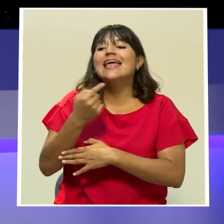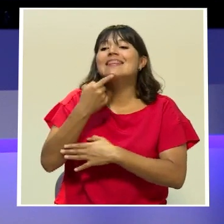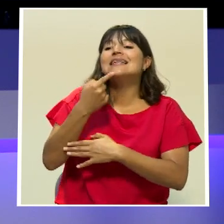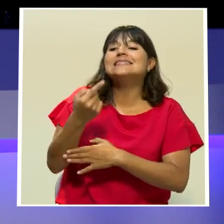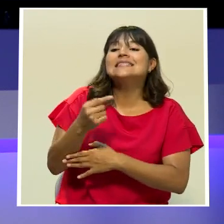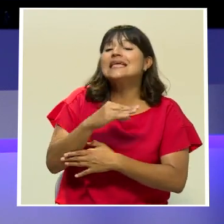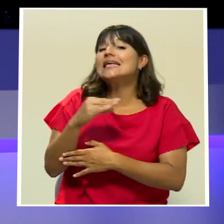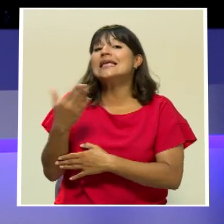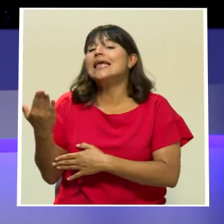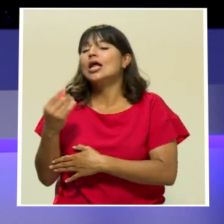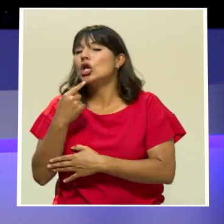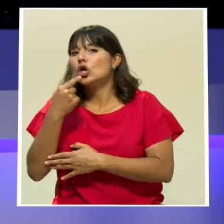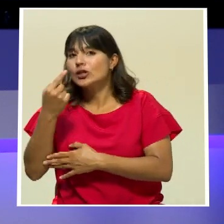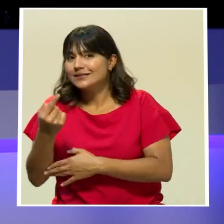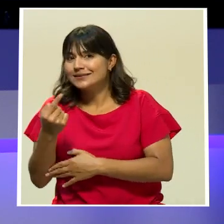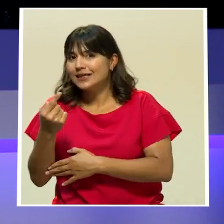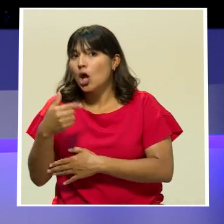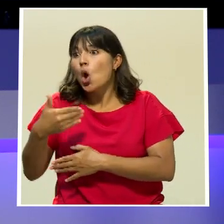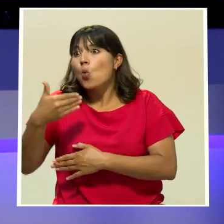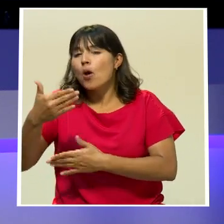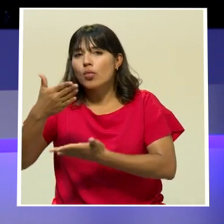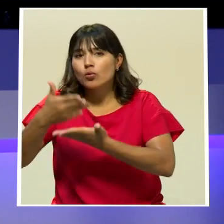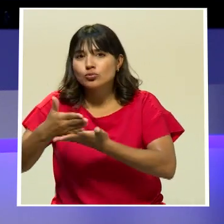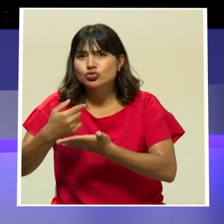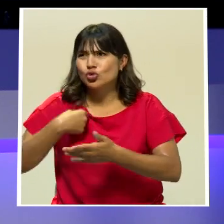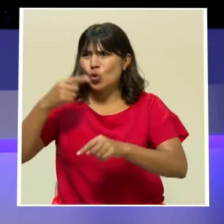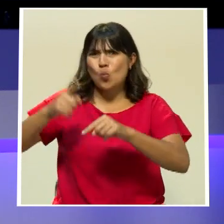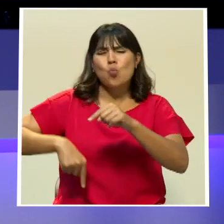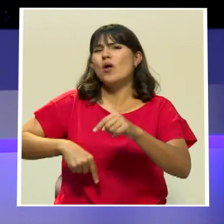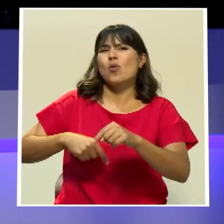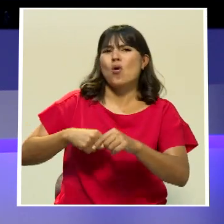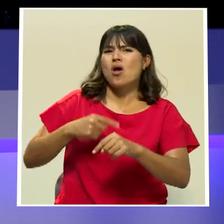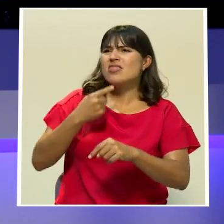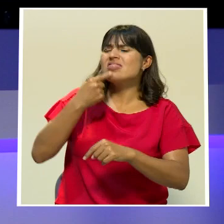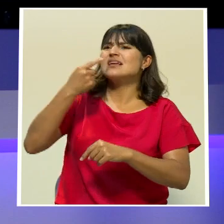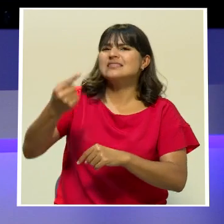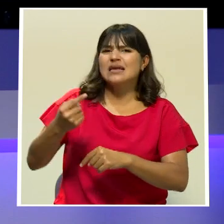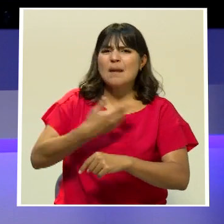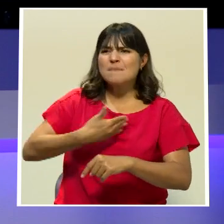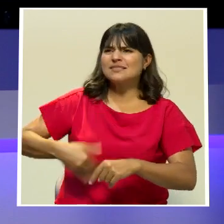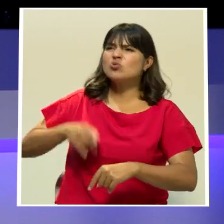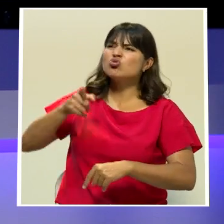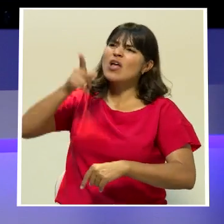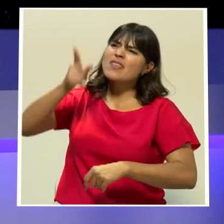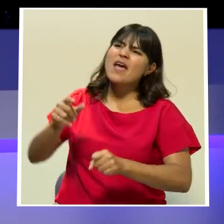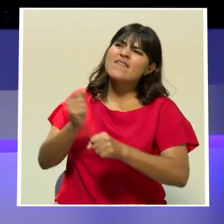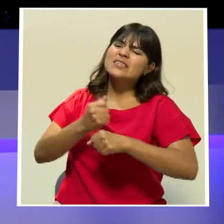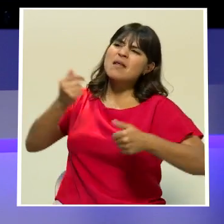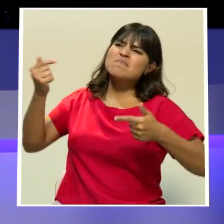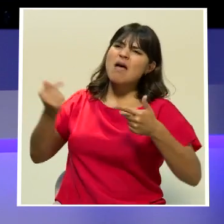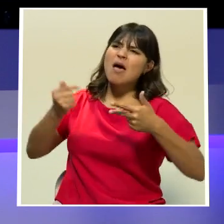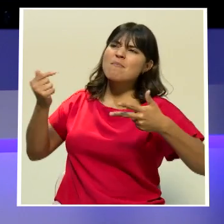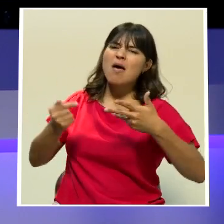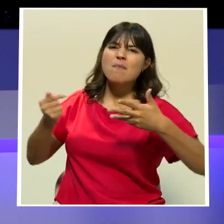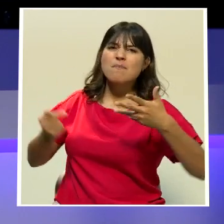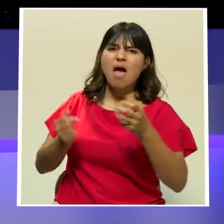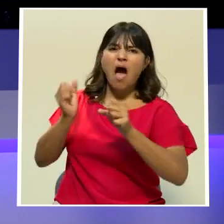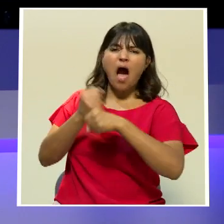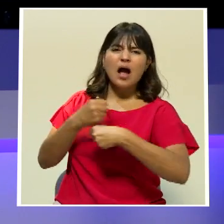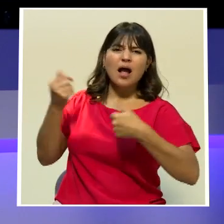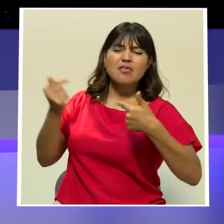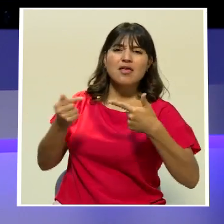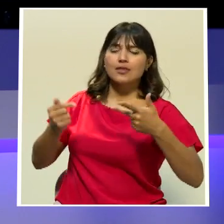Yo al presidente de la República no le puedo hablar con imperativos. Yo no le puedo decir, porque claro, lo que me va a decir, no me lo va a